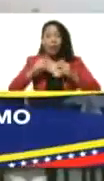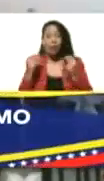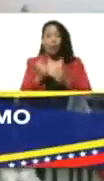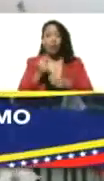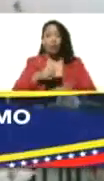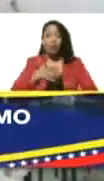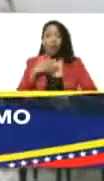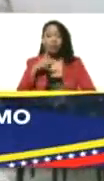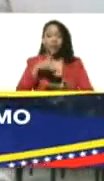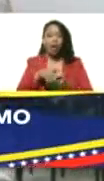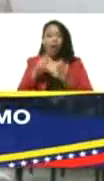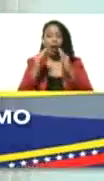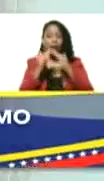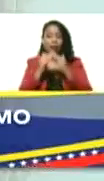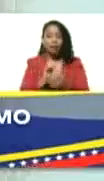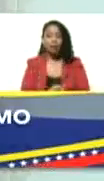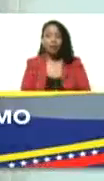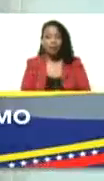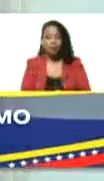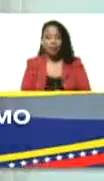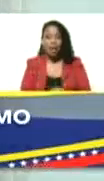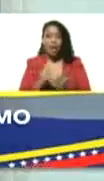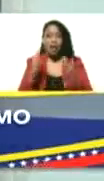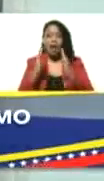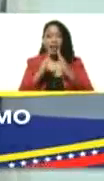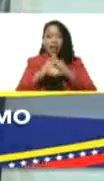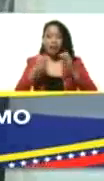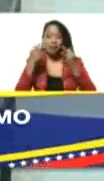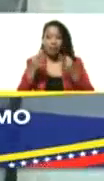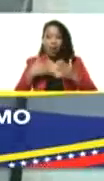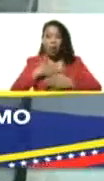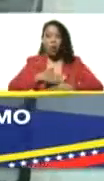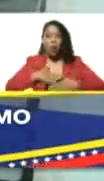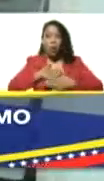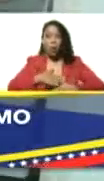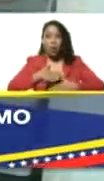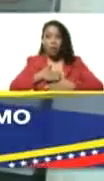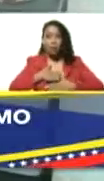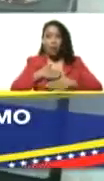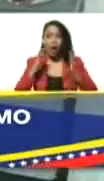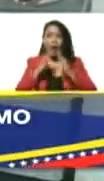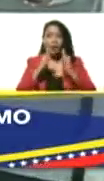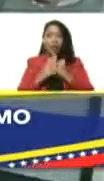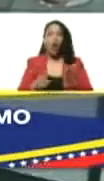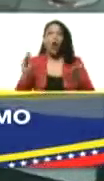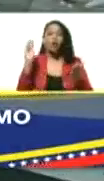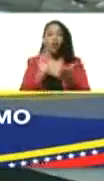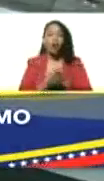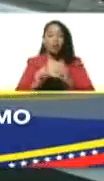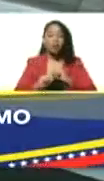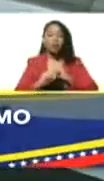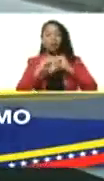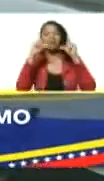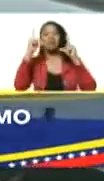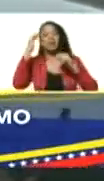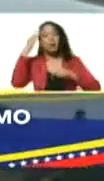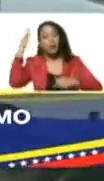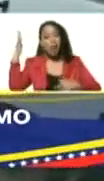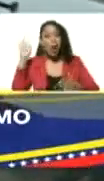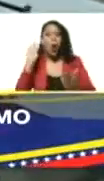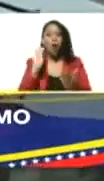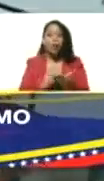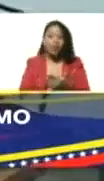podrían tener su vivienda. Viviendas dignas, viviendas cómodas, viviendas donde se vuelven a despertar los sueños y se vuelven